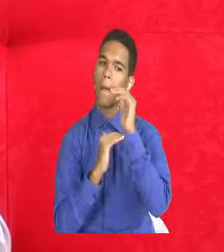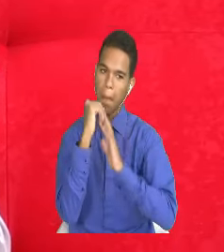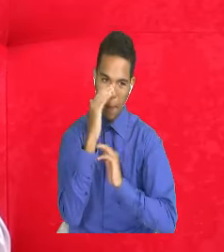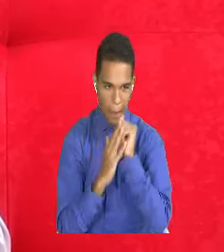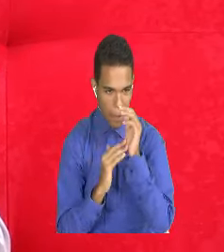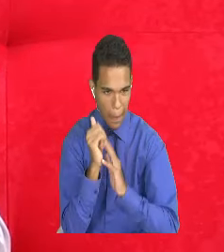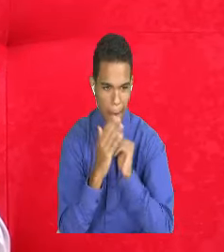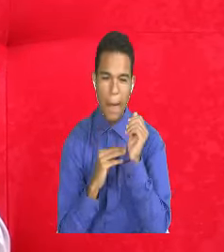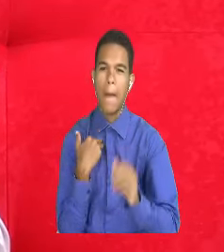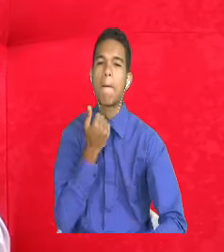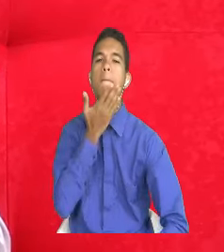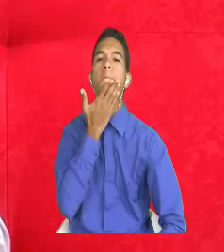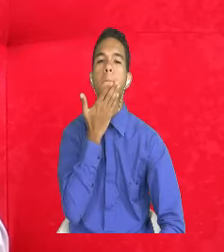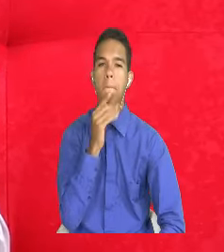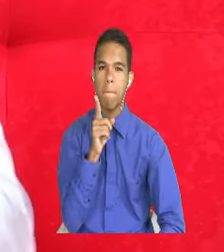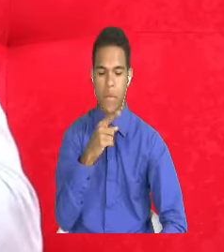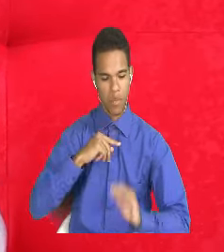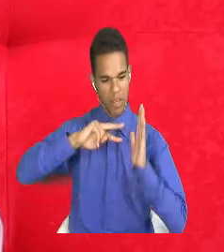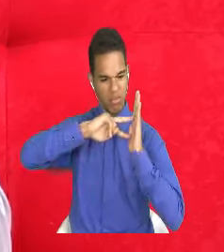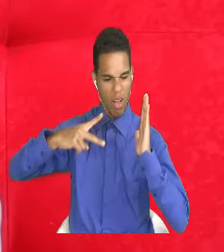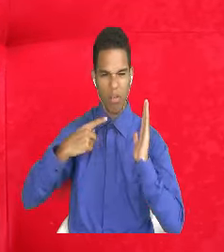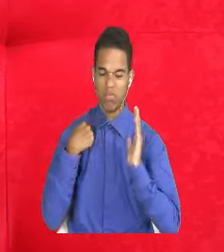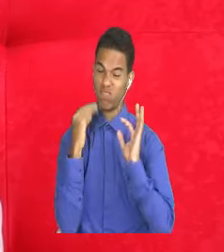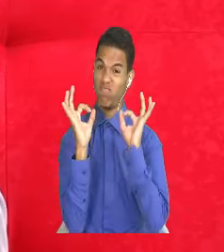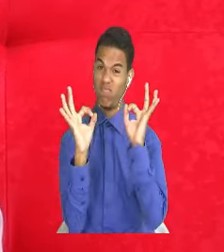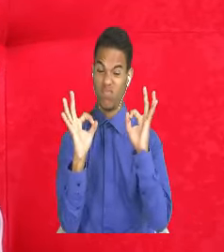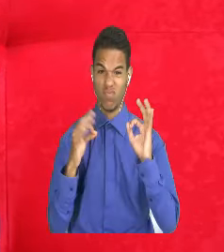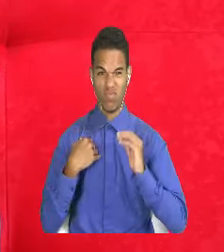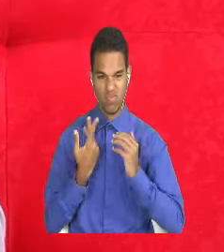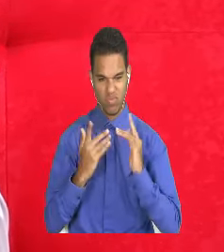último en tecnología en camas,